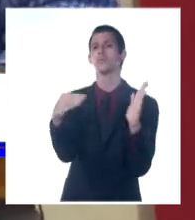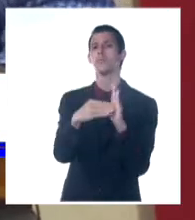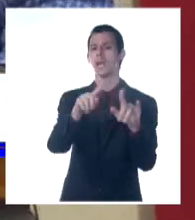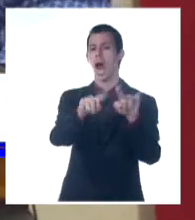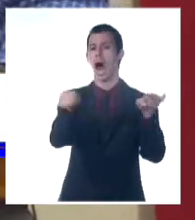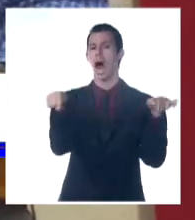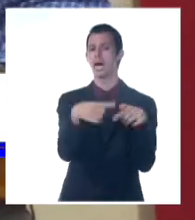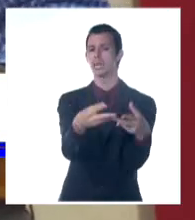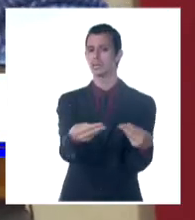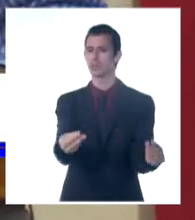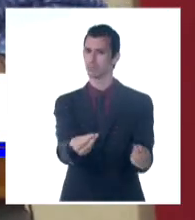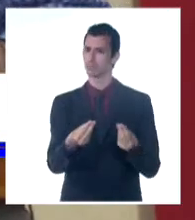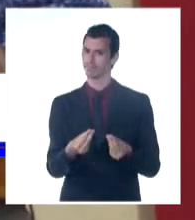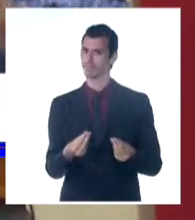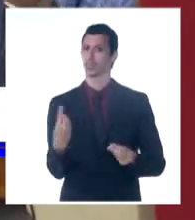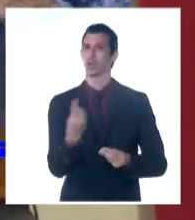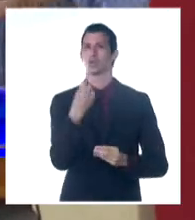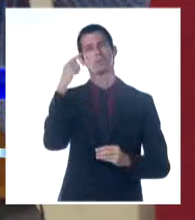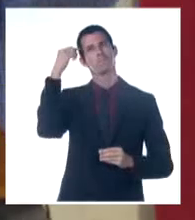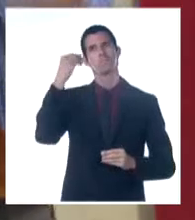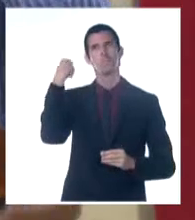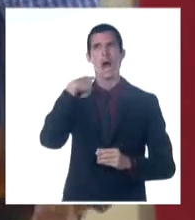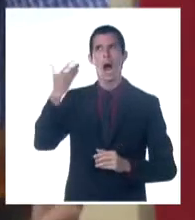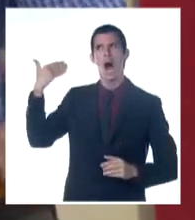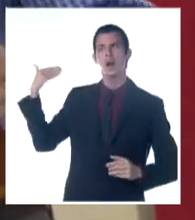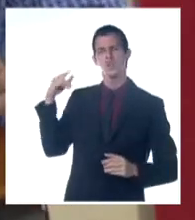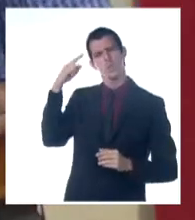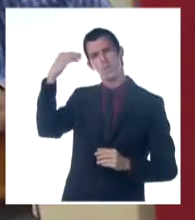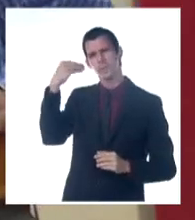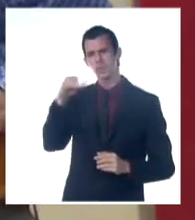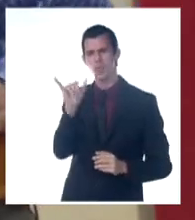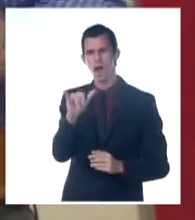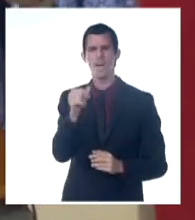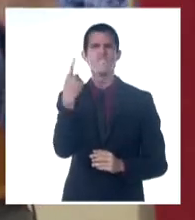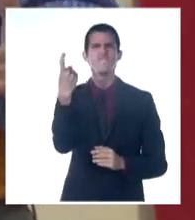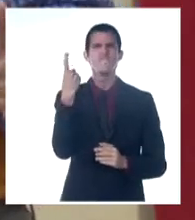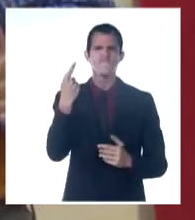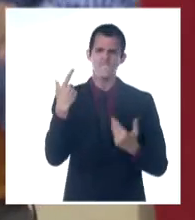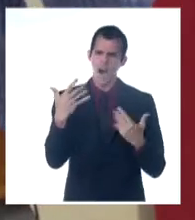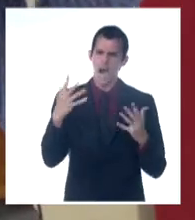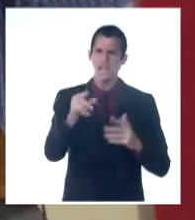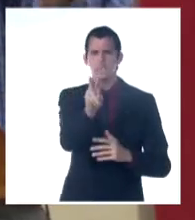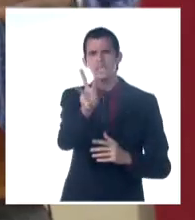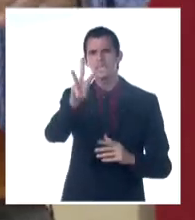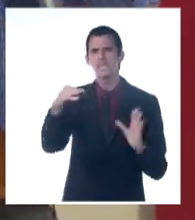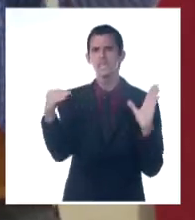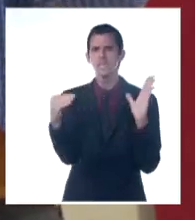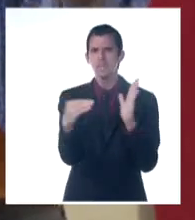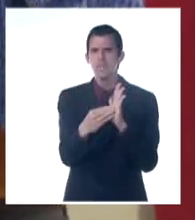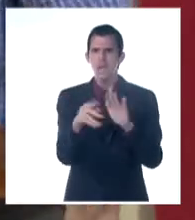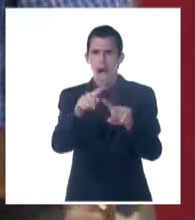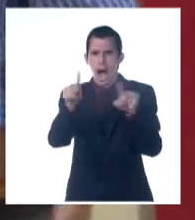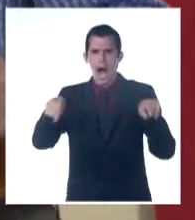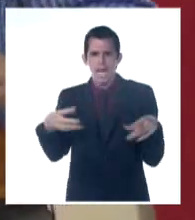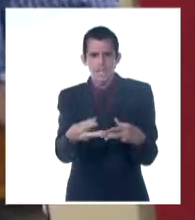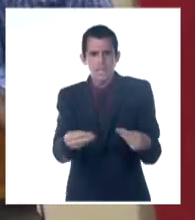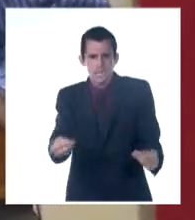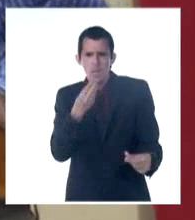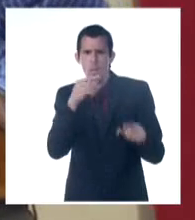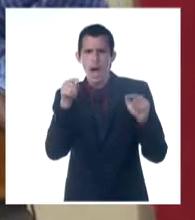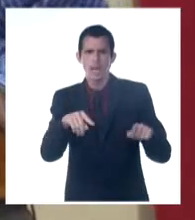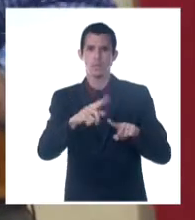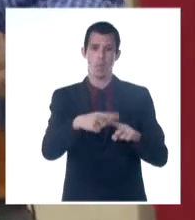2 años y medio, cuando evaluábamos la estrategia de la provincia, decíamos nos faltan 23.000 hectáreas para poder cubrir la necesidad que tiene Artemisa y La